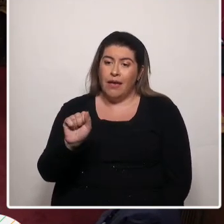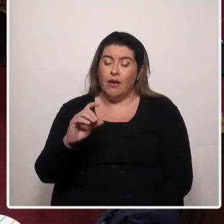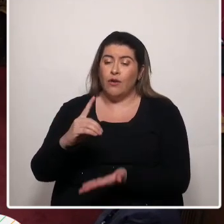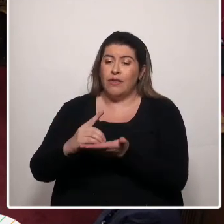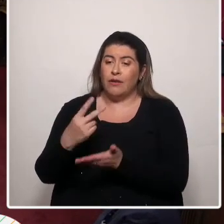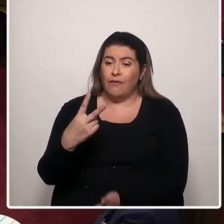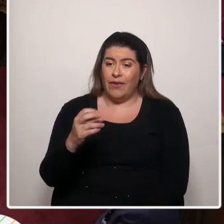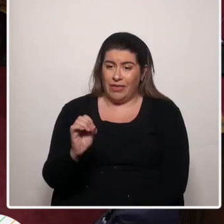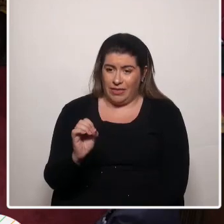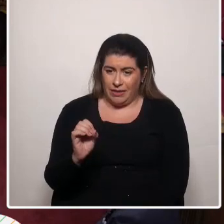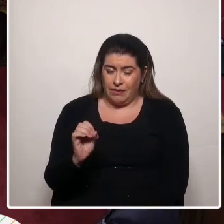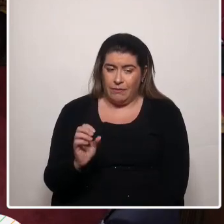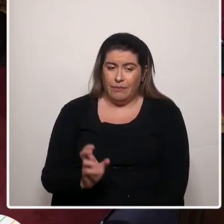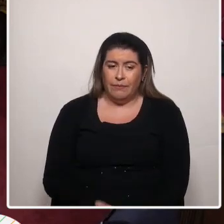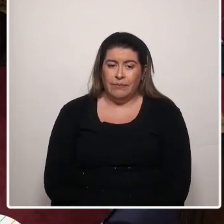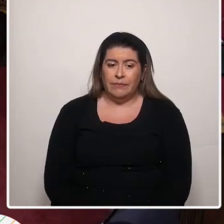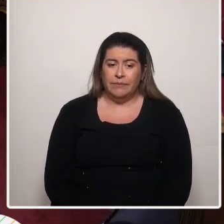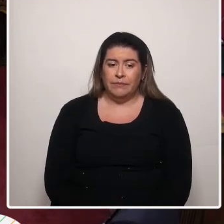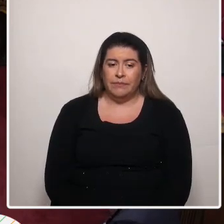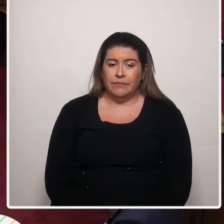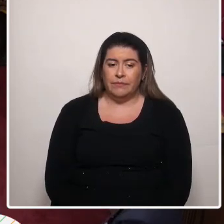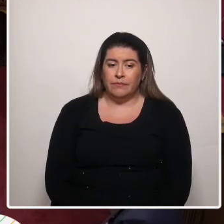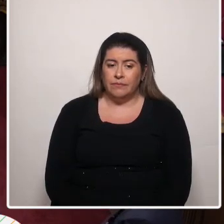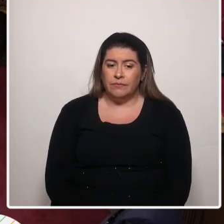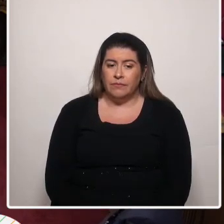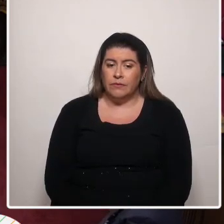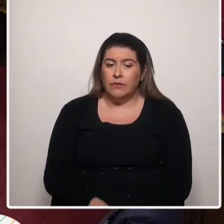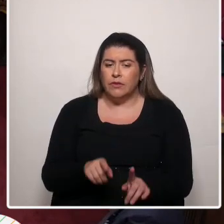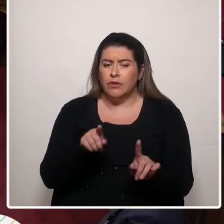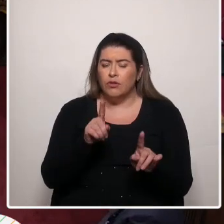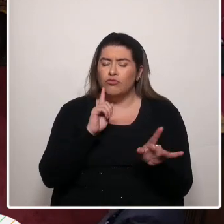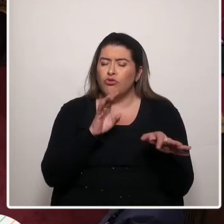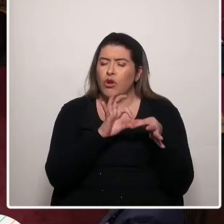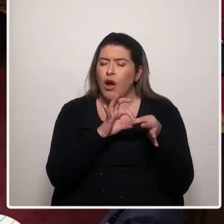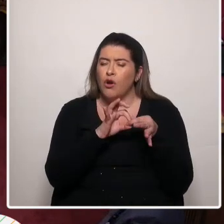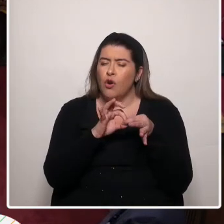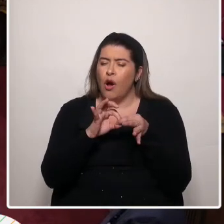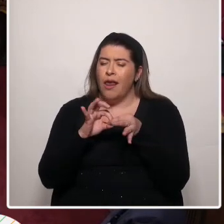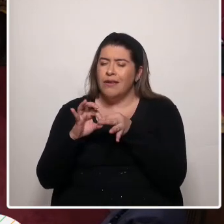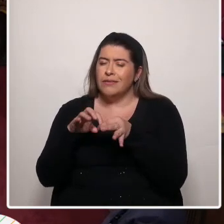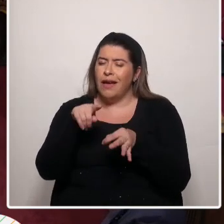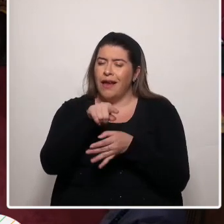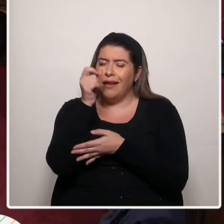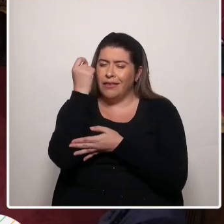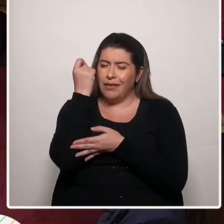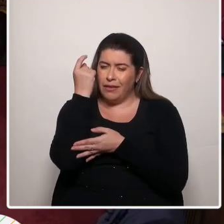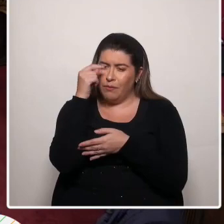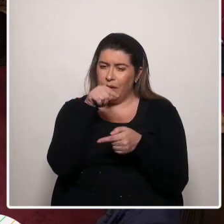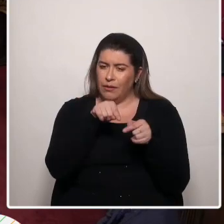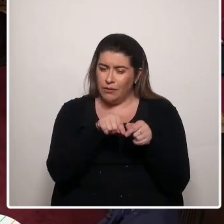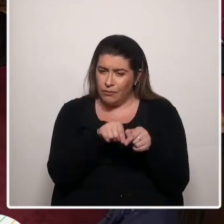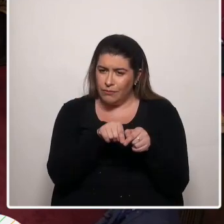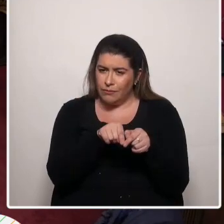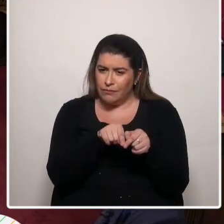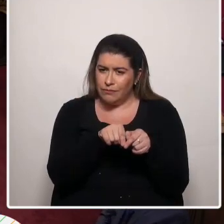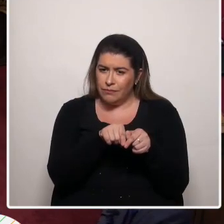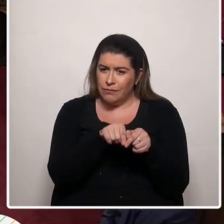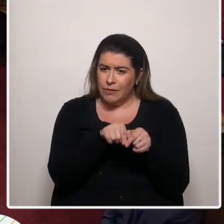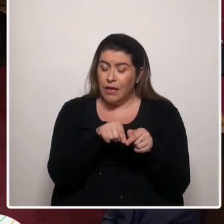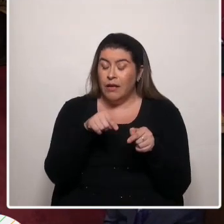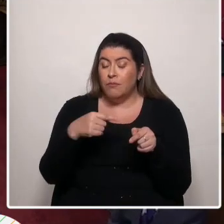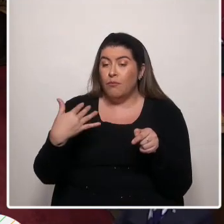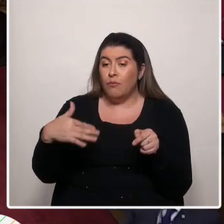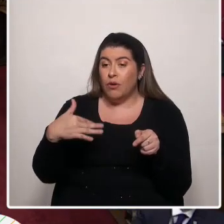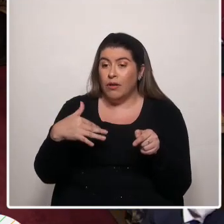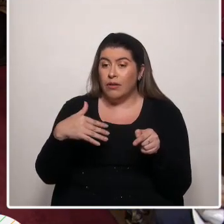20. Señalar, me preocupa un poco la coherencia de la interpretación. Me parece que es importante tomar en